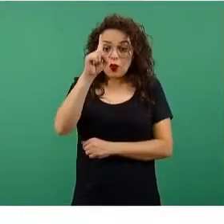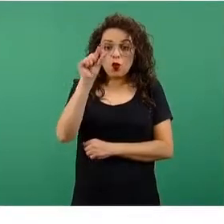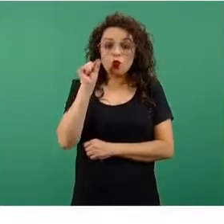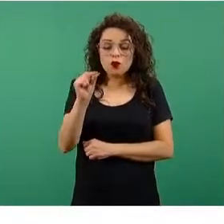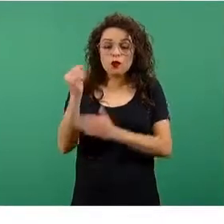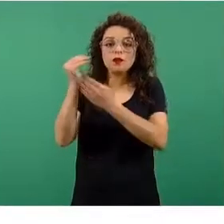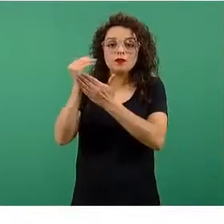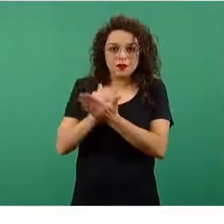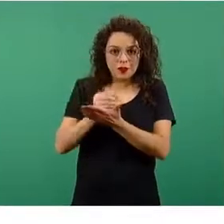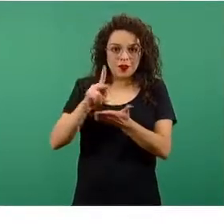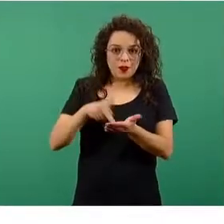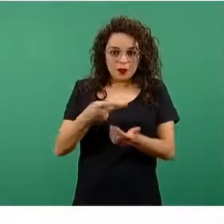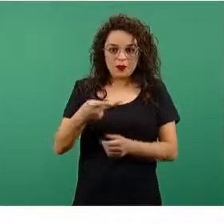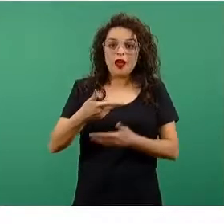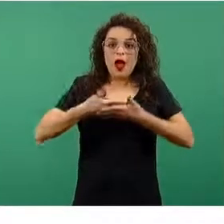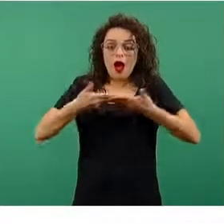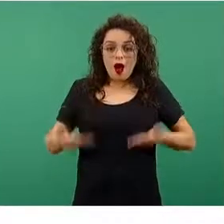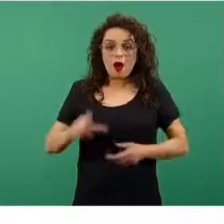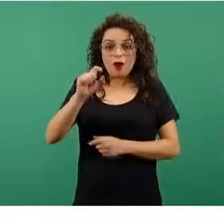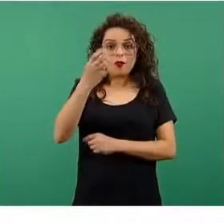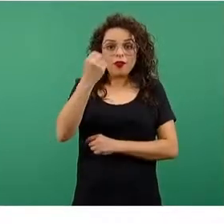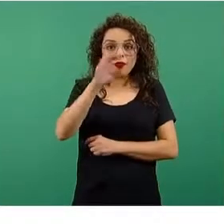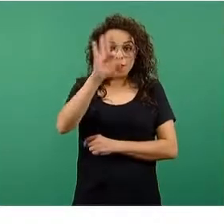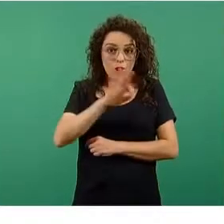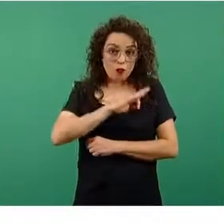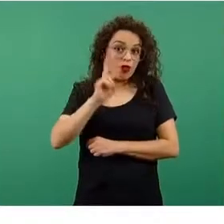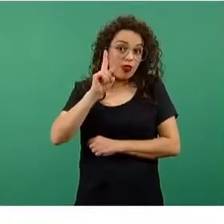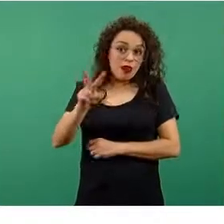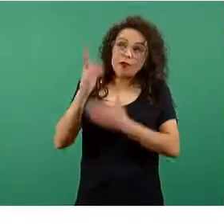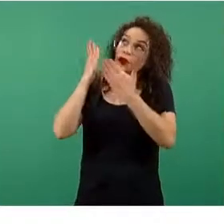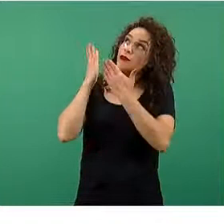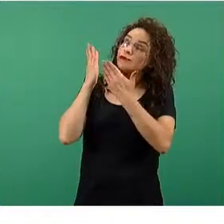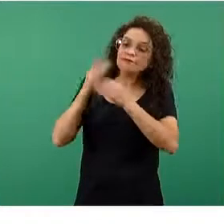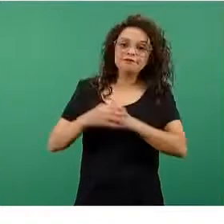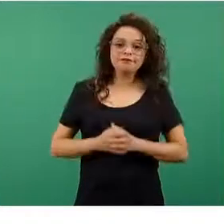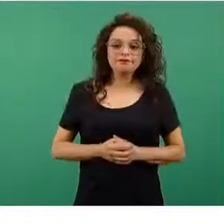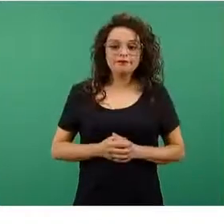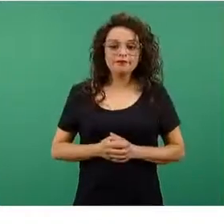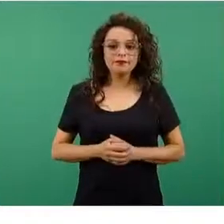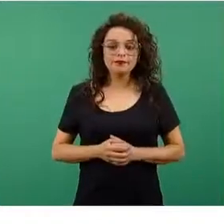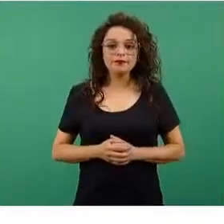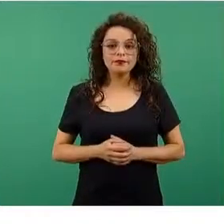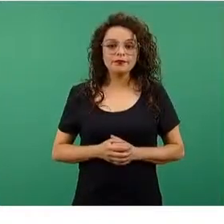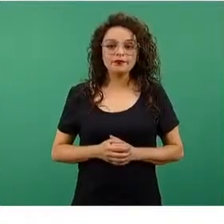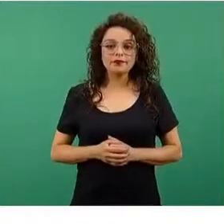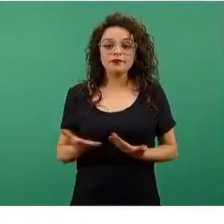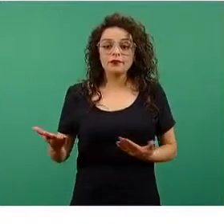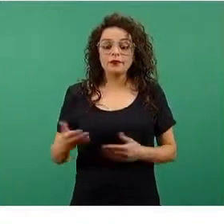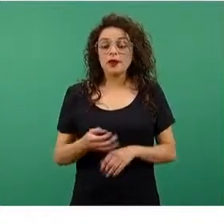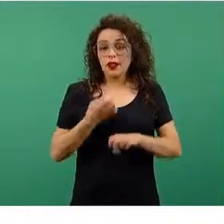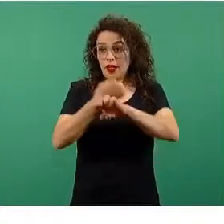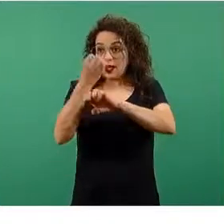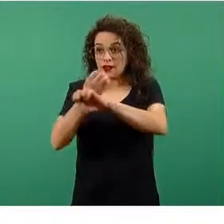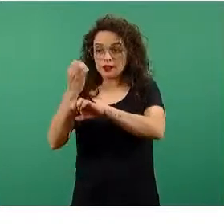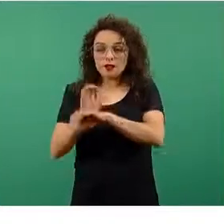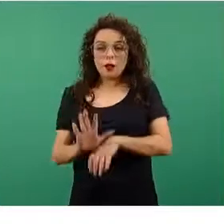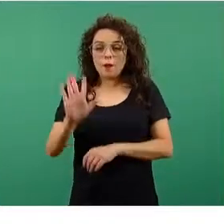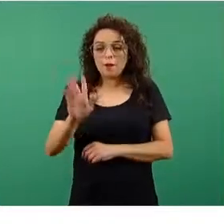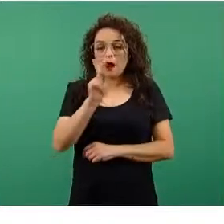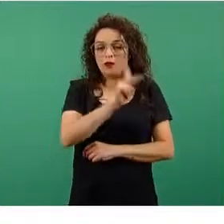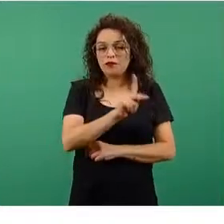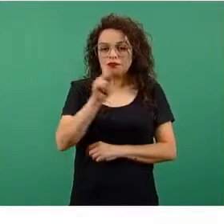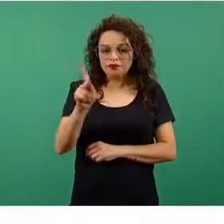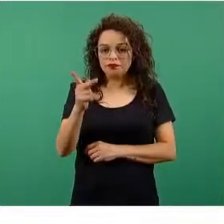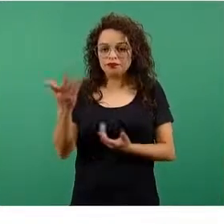y ahora está en 29%, y se repite un poco los números de las entidades. No tenemos a ninguna entidad